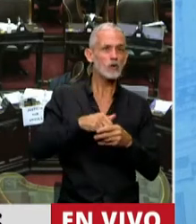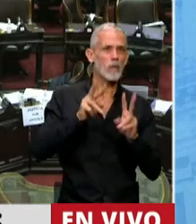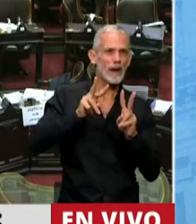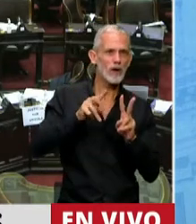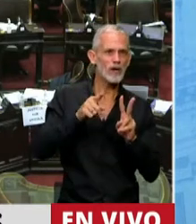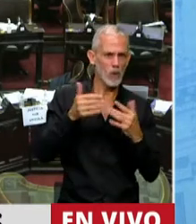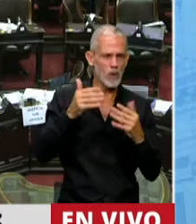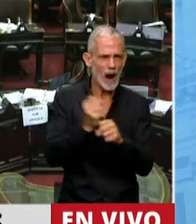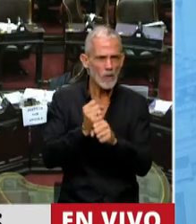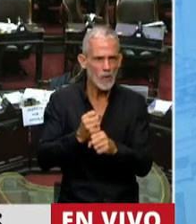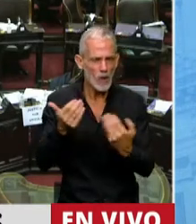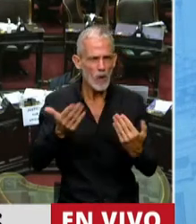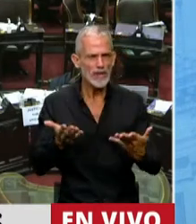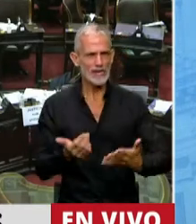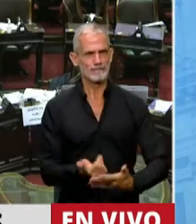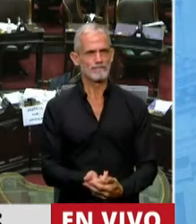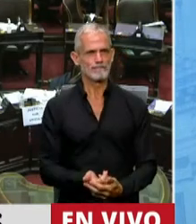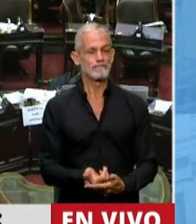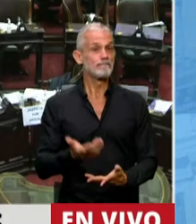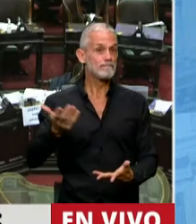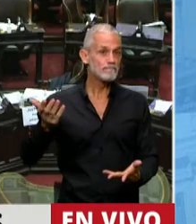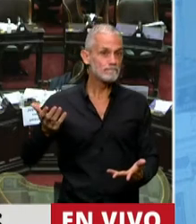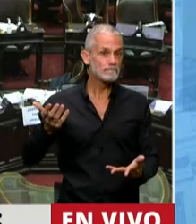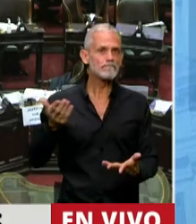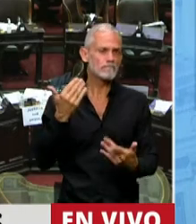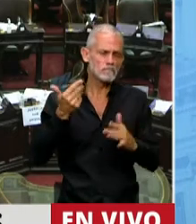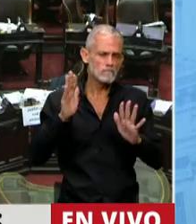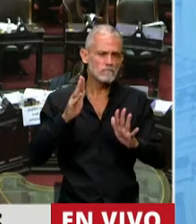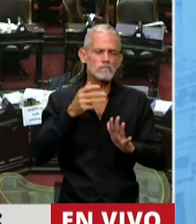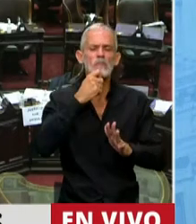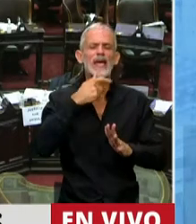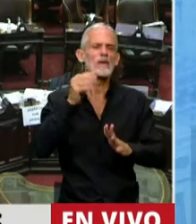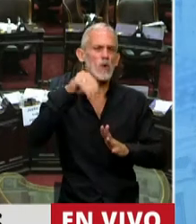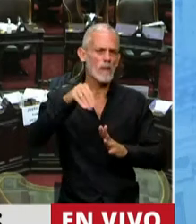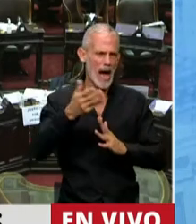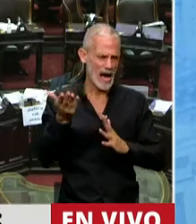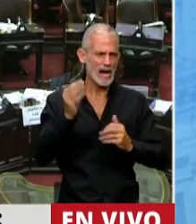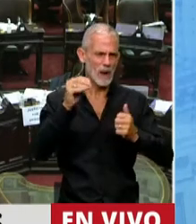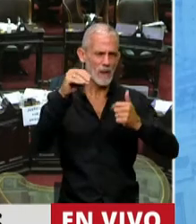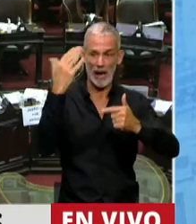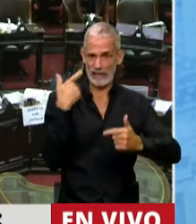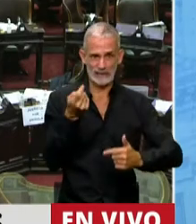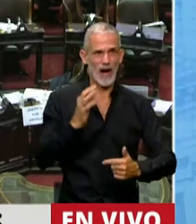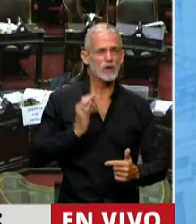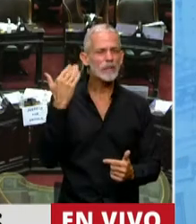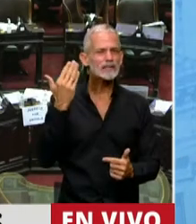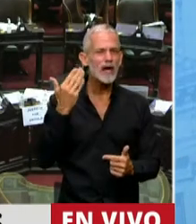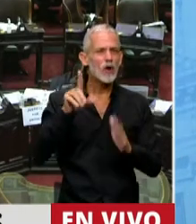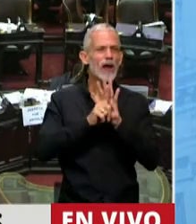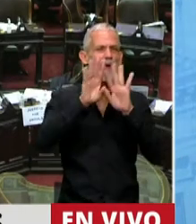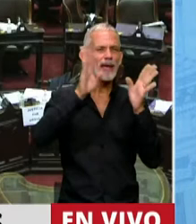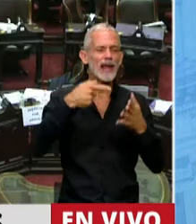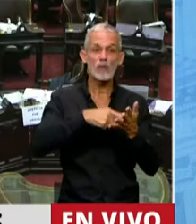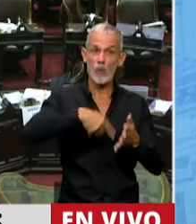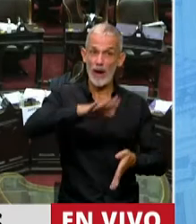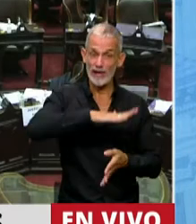también podrían haberlo aprobado. Entonces, digo, puedo traer otro ejemplo también que es más reciente. El año pasado, en la legislatura de la